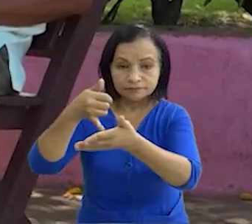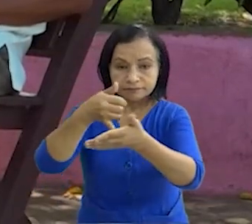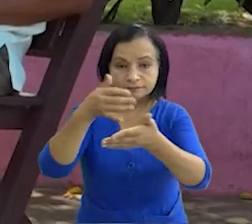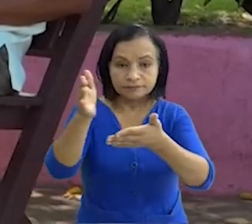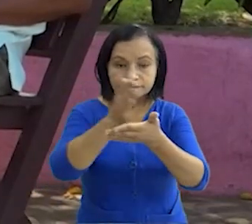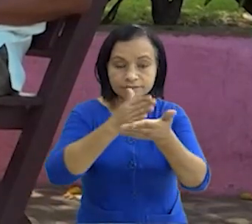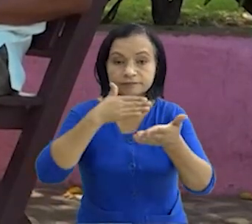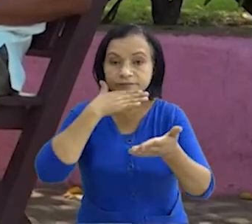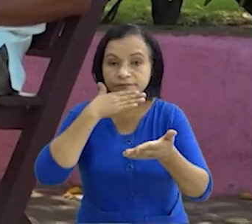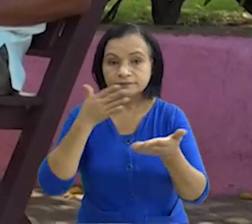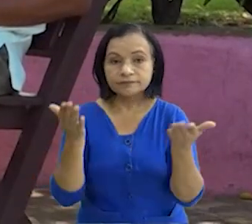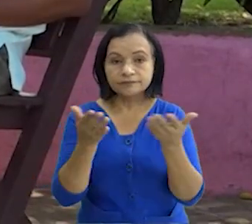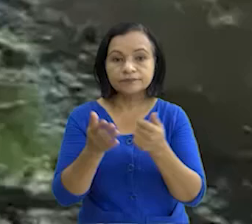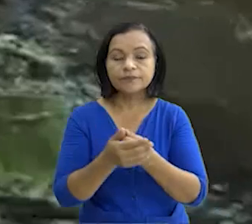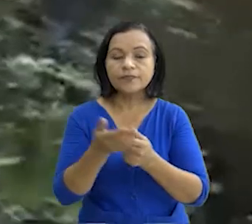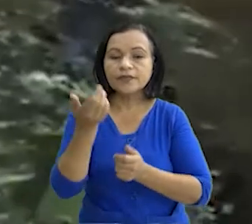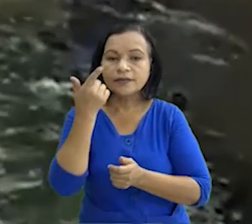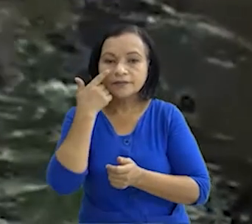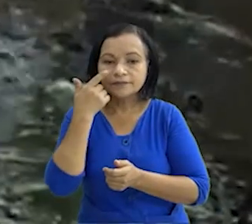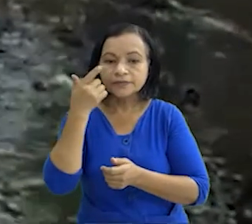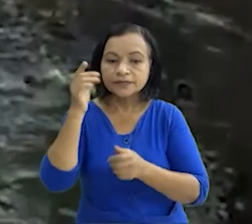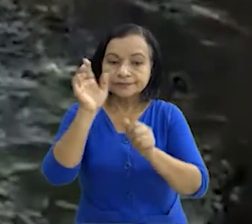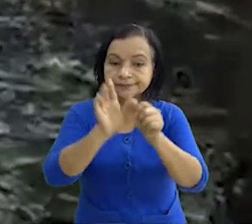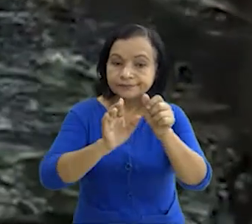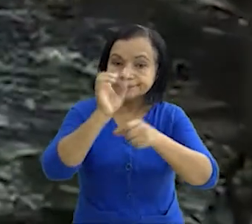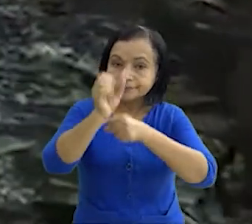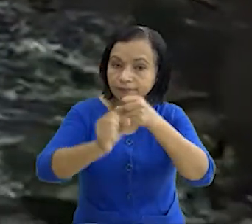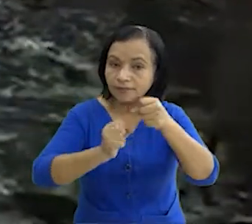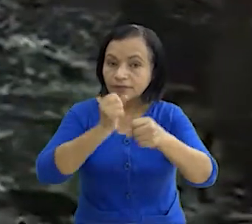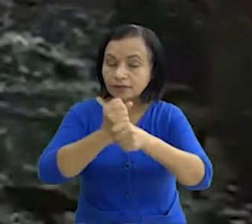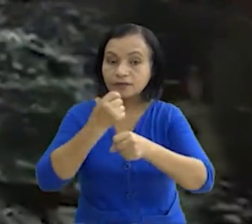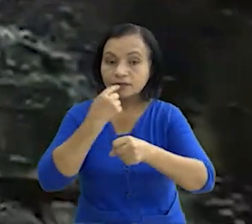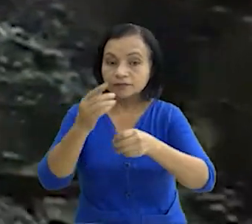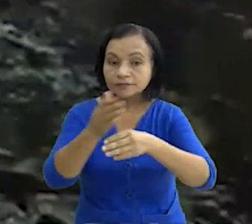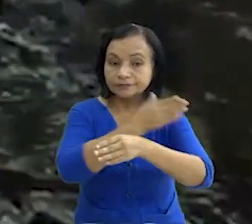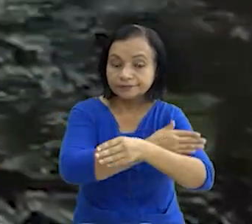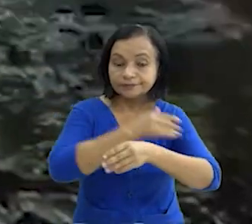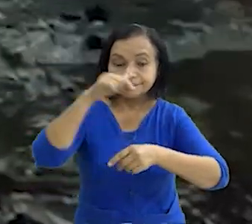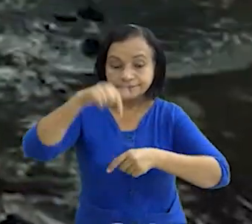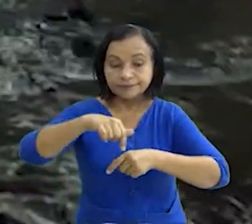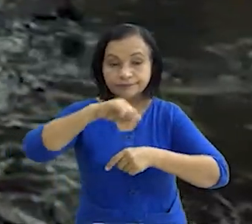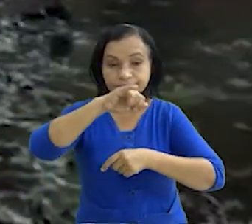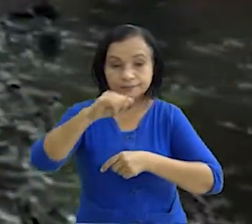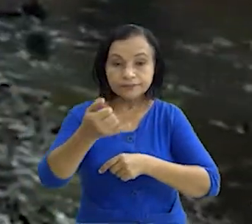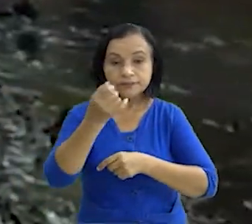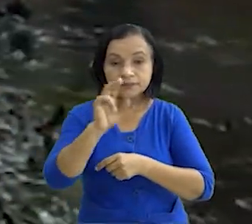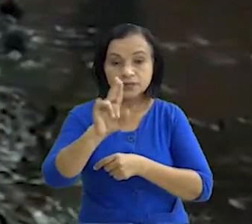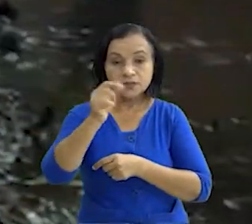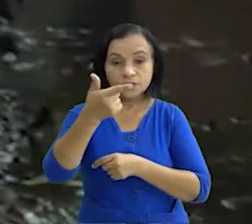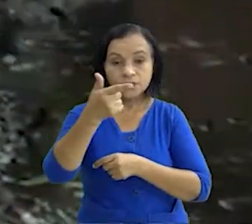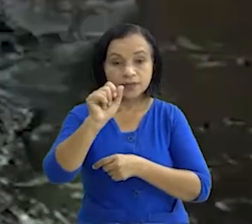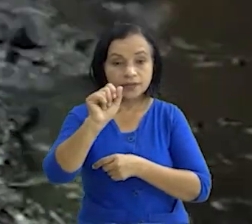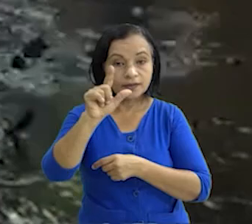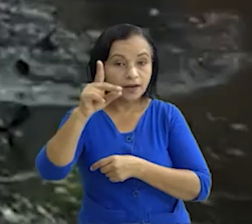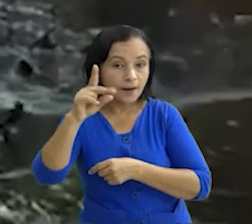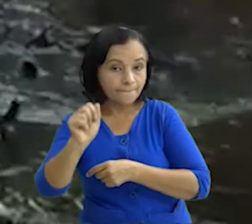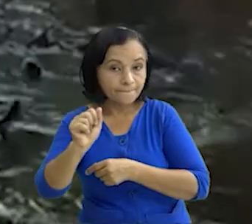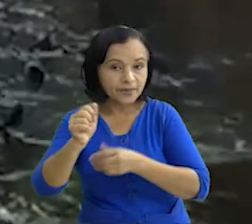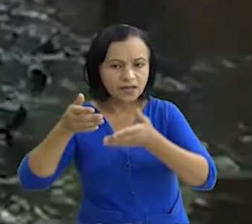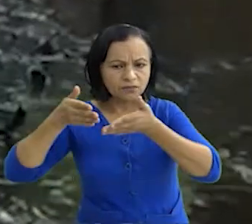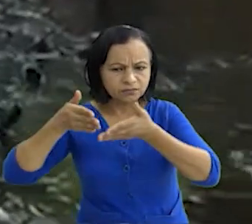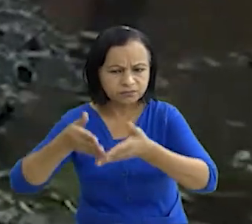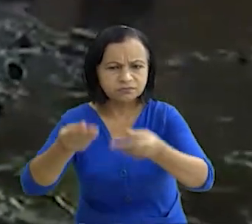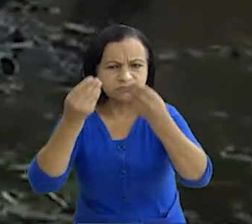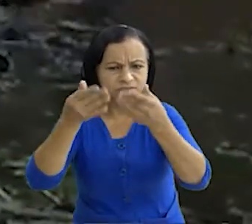los riesgos? ¿Cómo? Mira, nosotros año con año, como te decía, Juigalpa es una ciudad también de cauces. Entonces, año con año